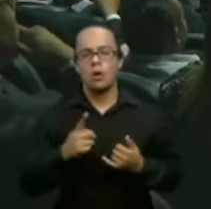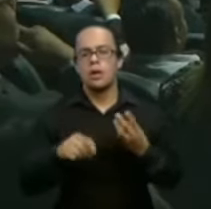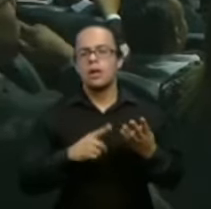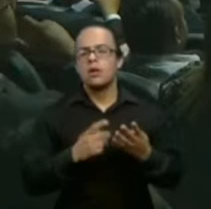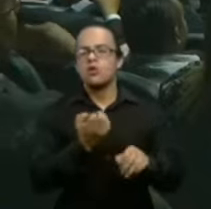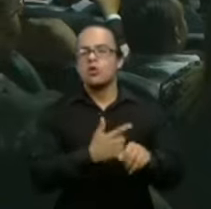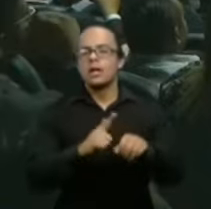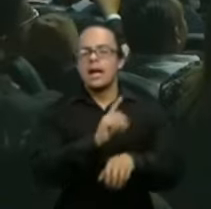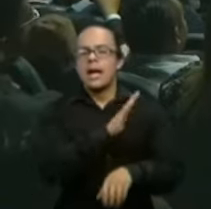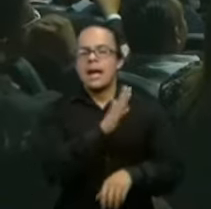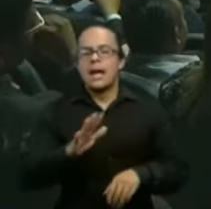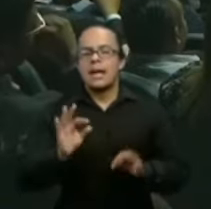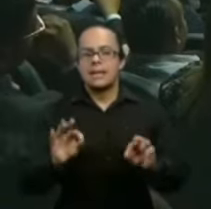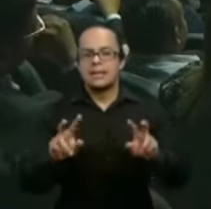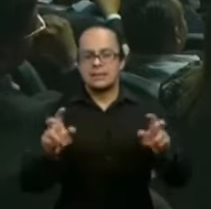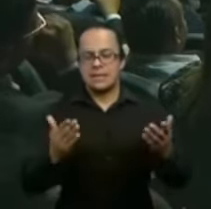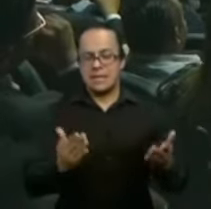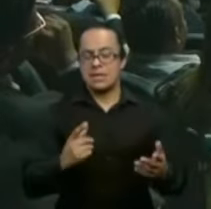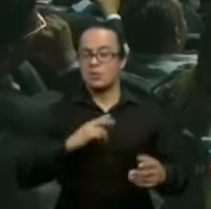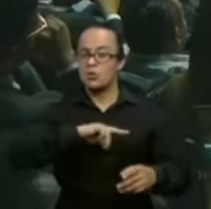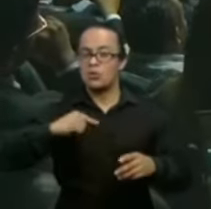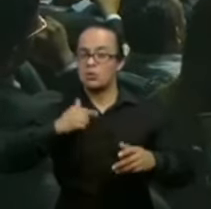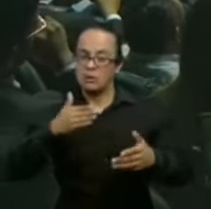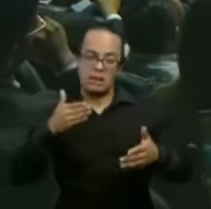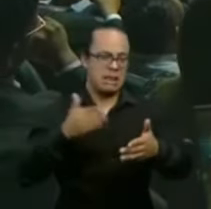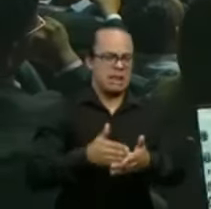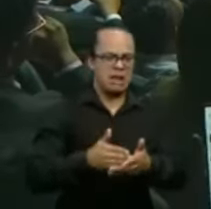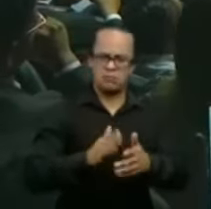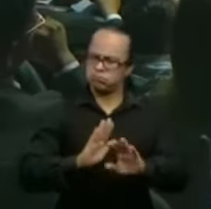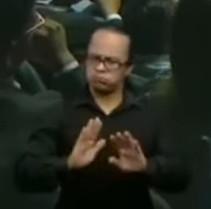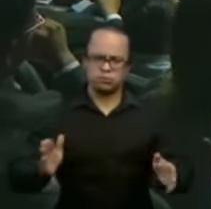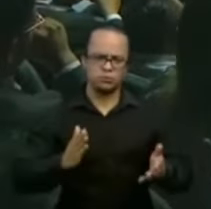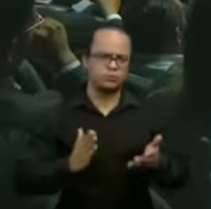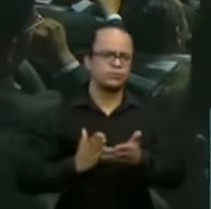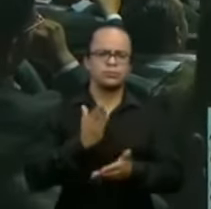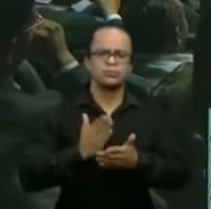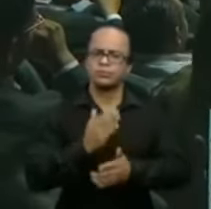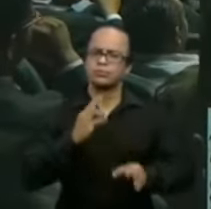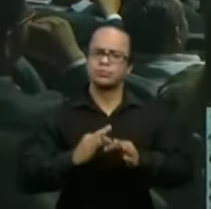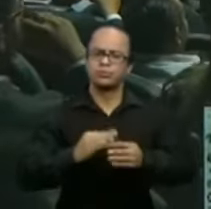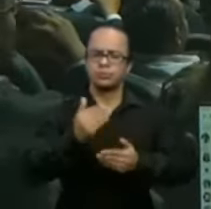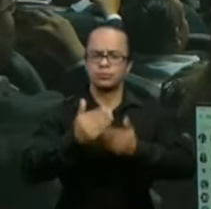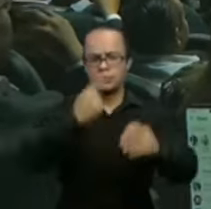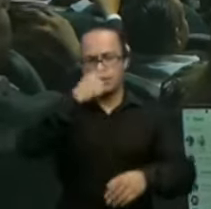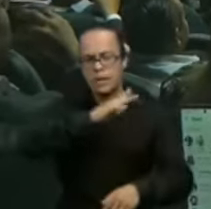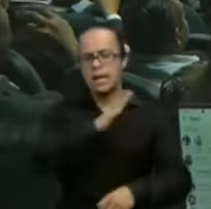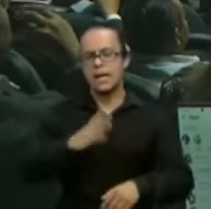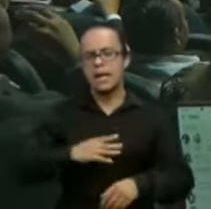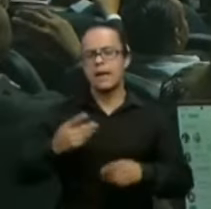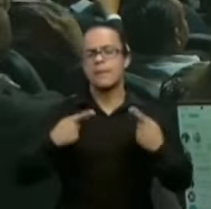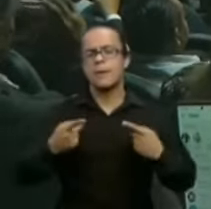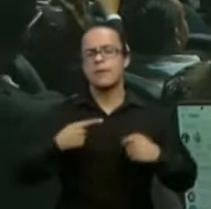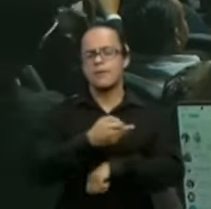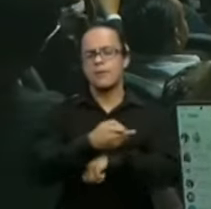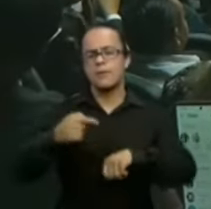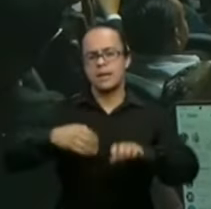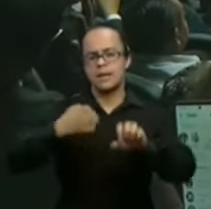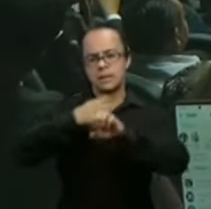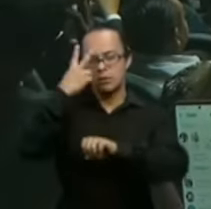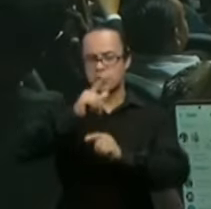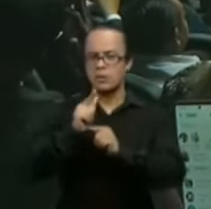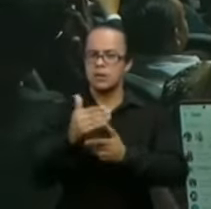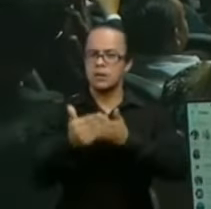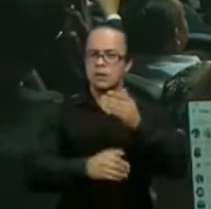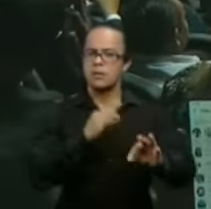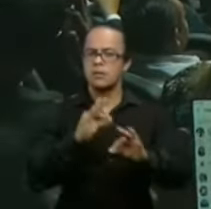en general. Nada nos detendrá en el objetivo de dar tranquilidad a las familias mexiquenses. Por eso, daremos continuidad a